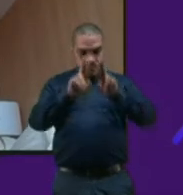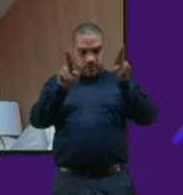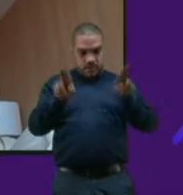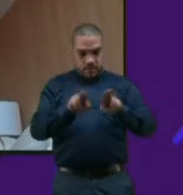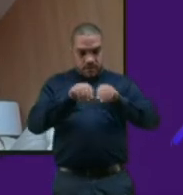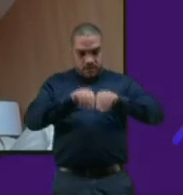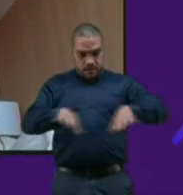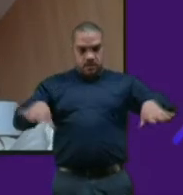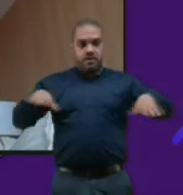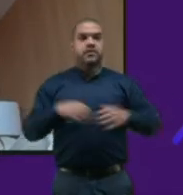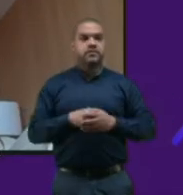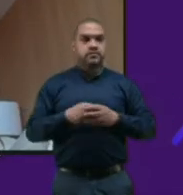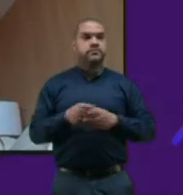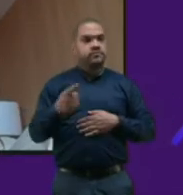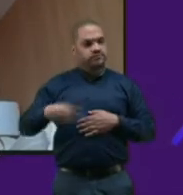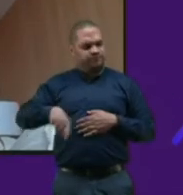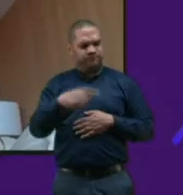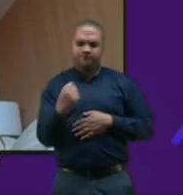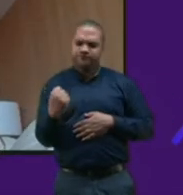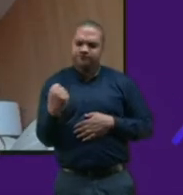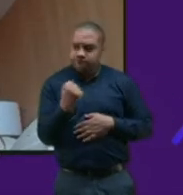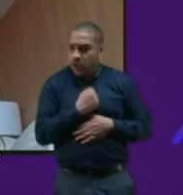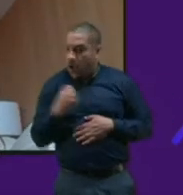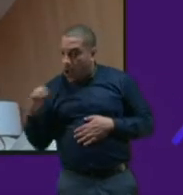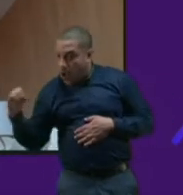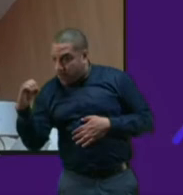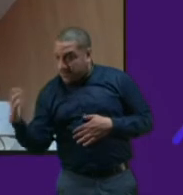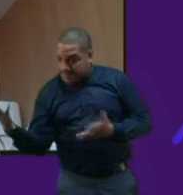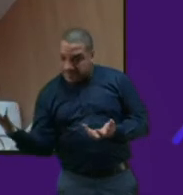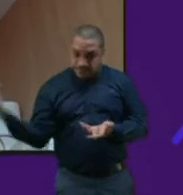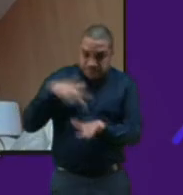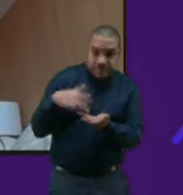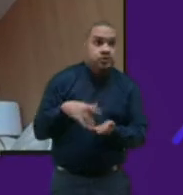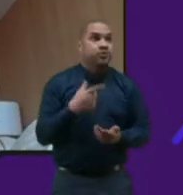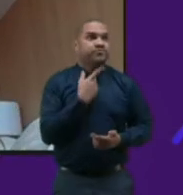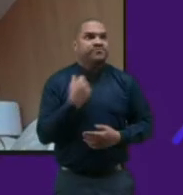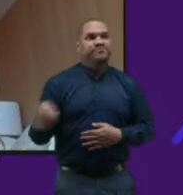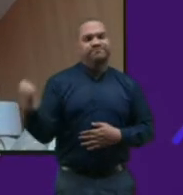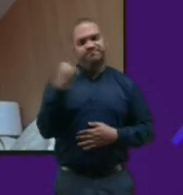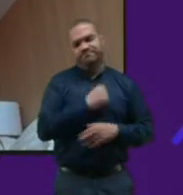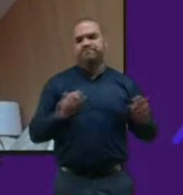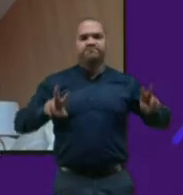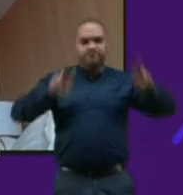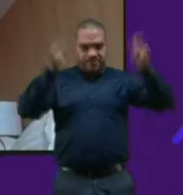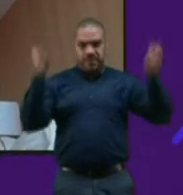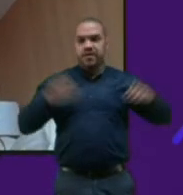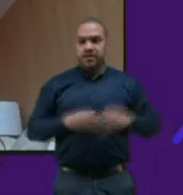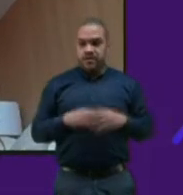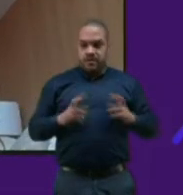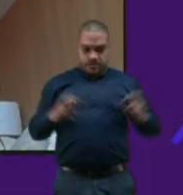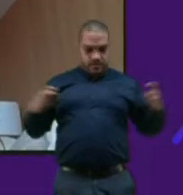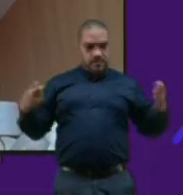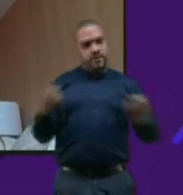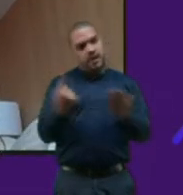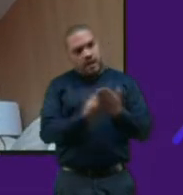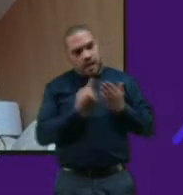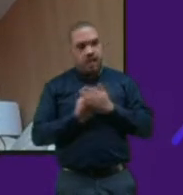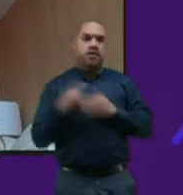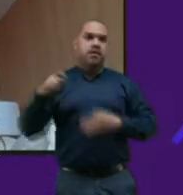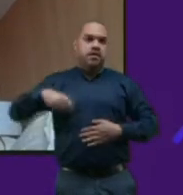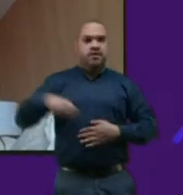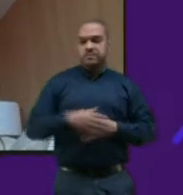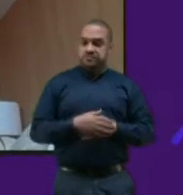fascinados por participar en ellos, por hacer parte de esa mezcla que tenemos y que necesitamos. Entonces,